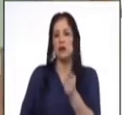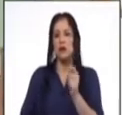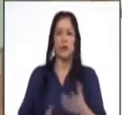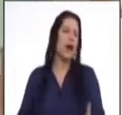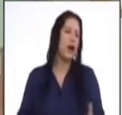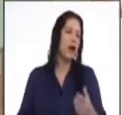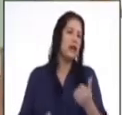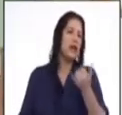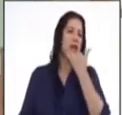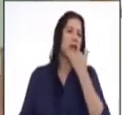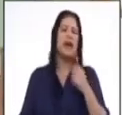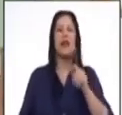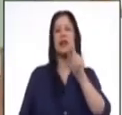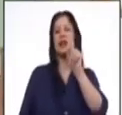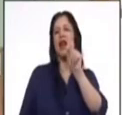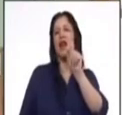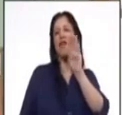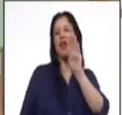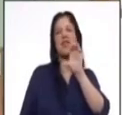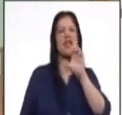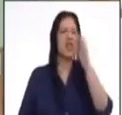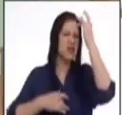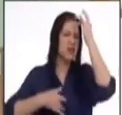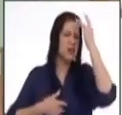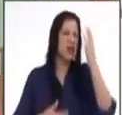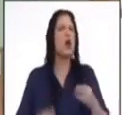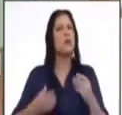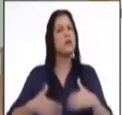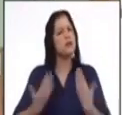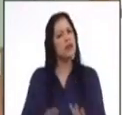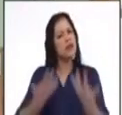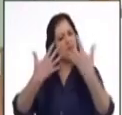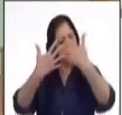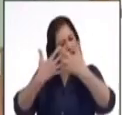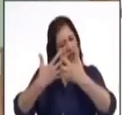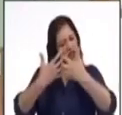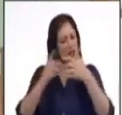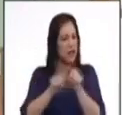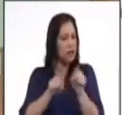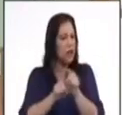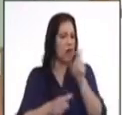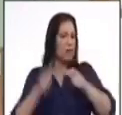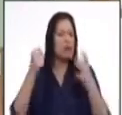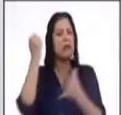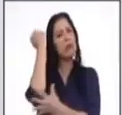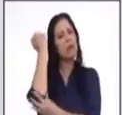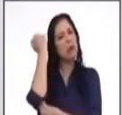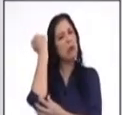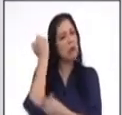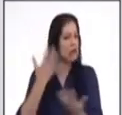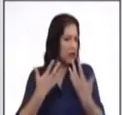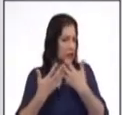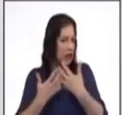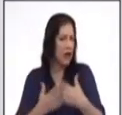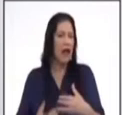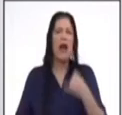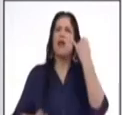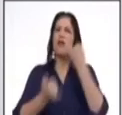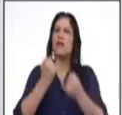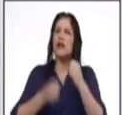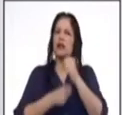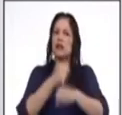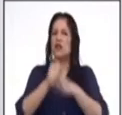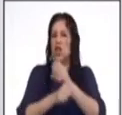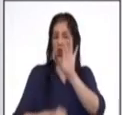Y en el caso de la tuberculosis, profesora, ¿en qué medida se puede relacionar con las condiciones socioeconómicas de la población? Al final de la década de